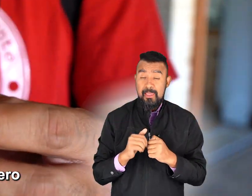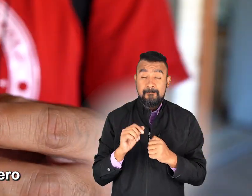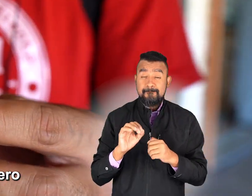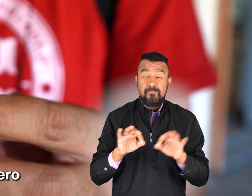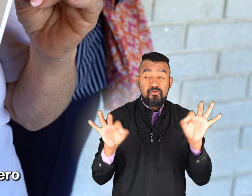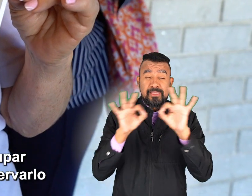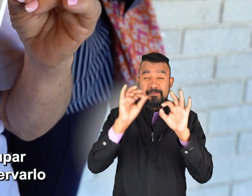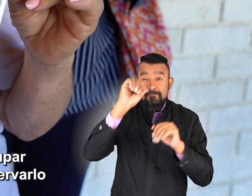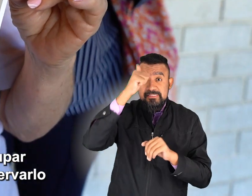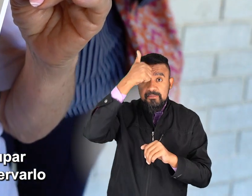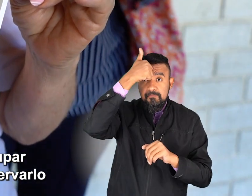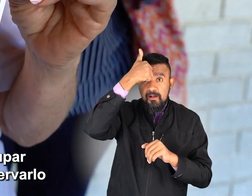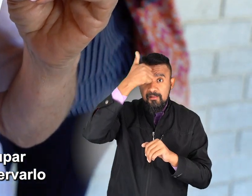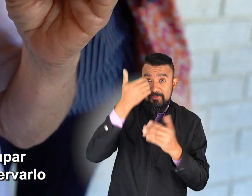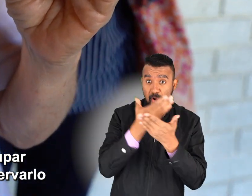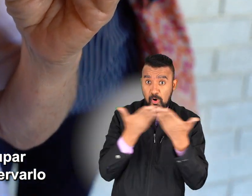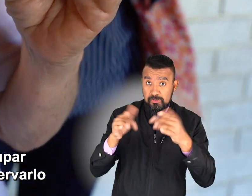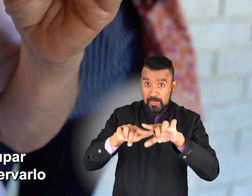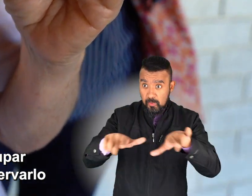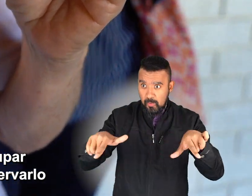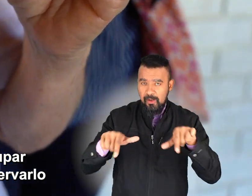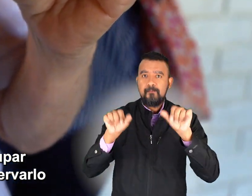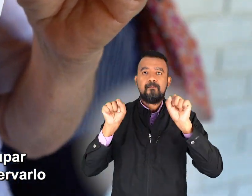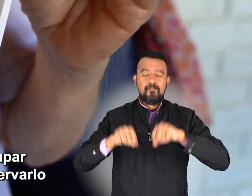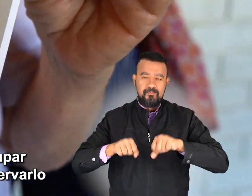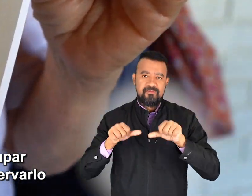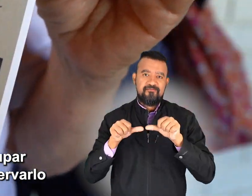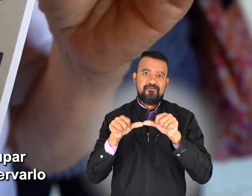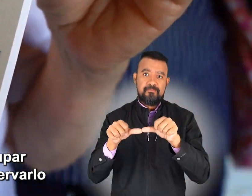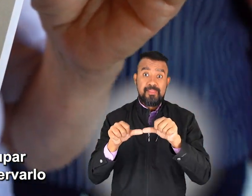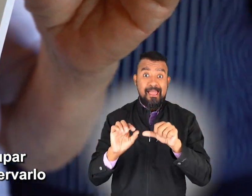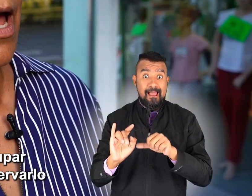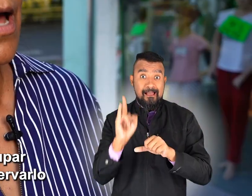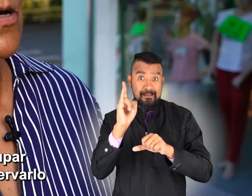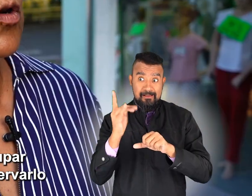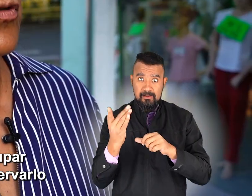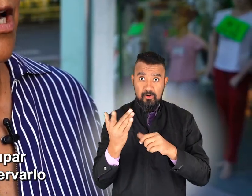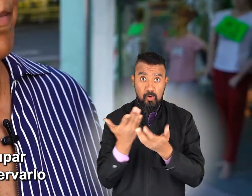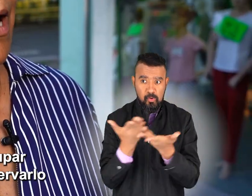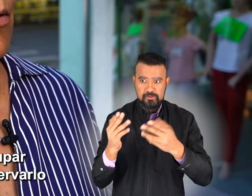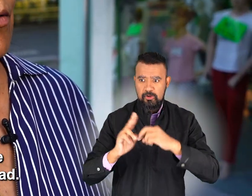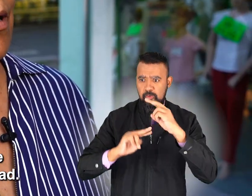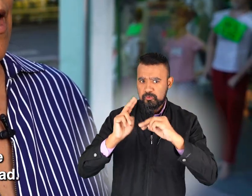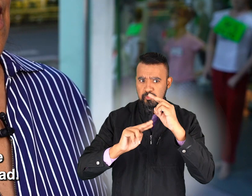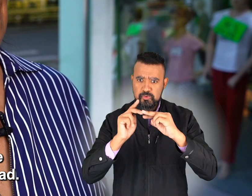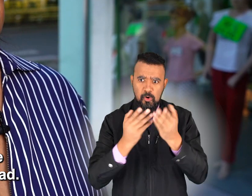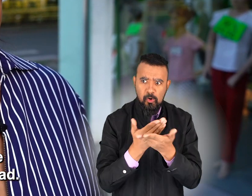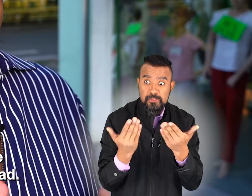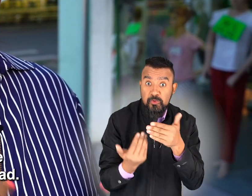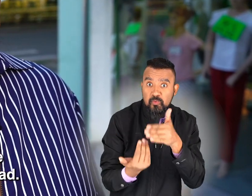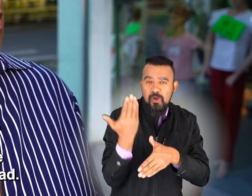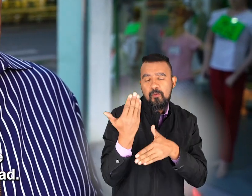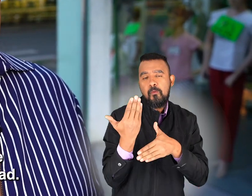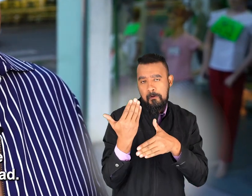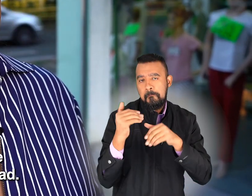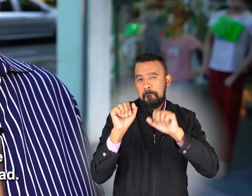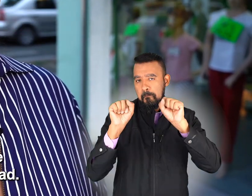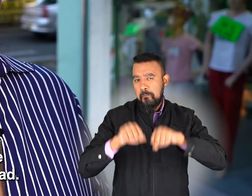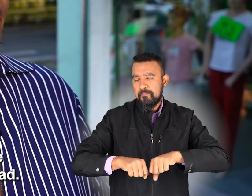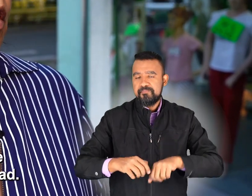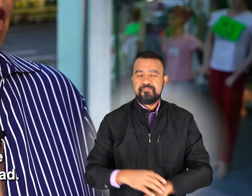de preocupar es el patrimonio que hay, conservarlo y